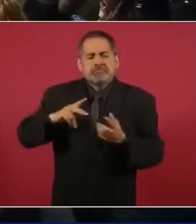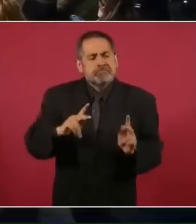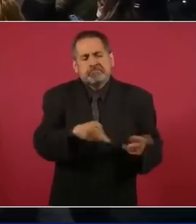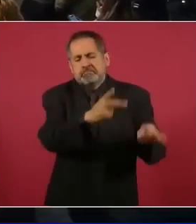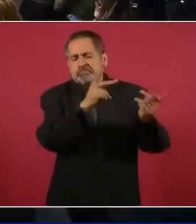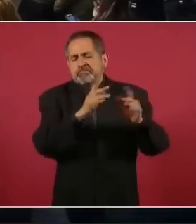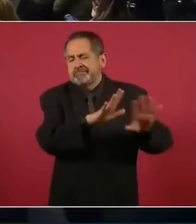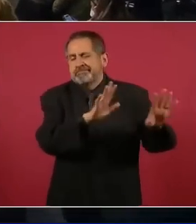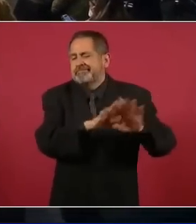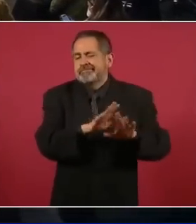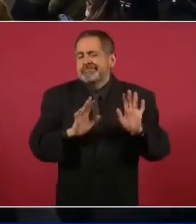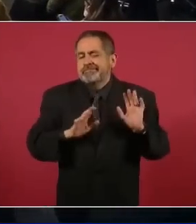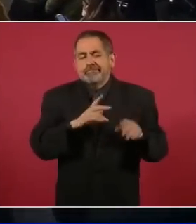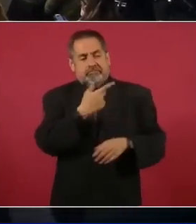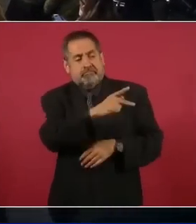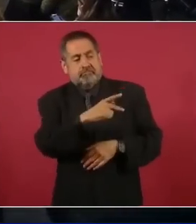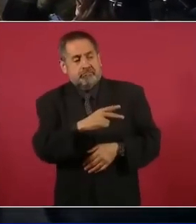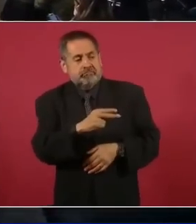acumular